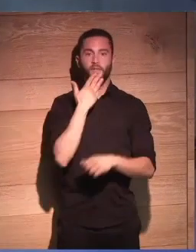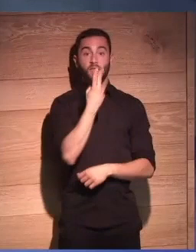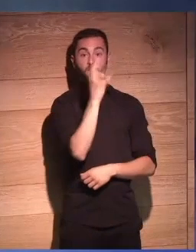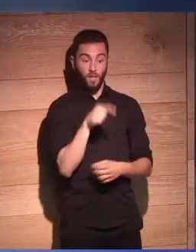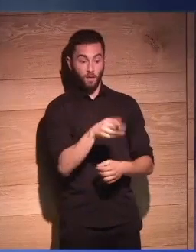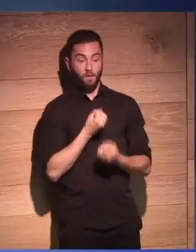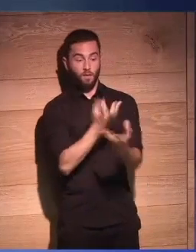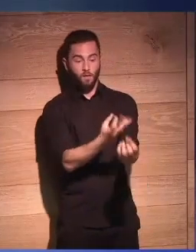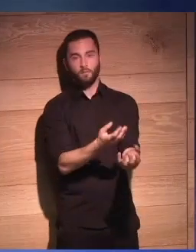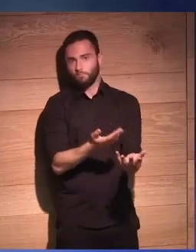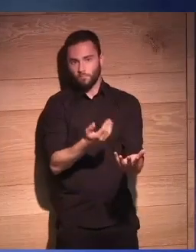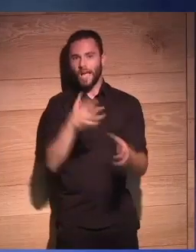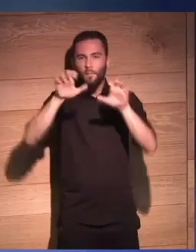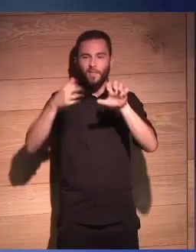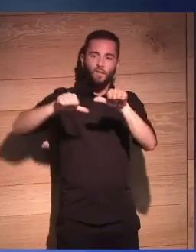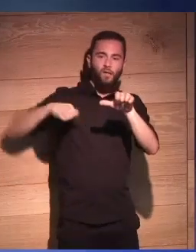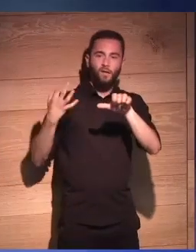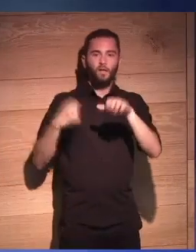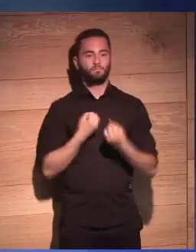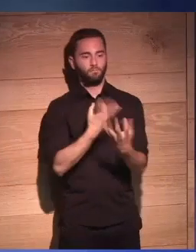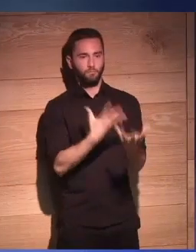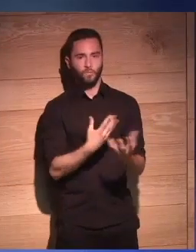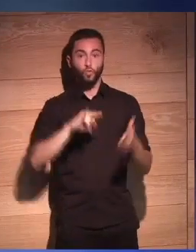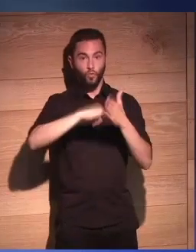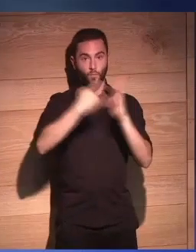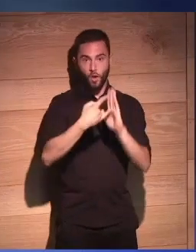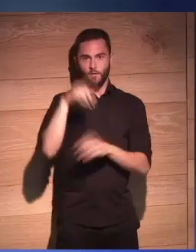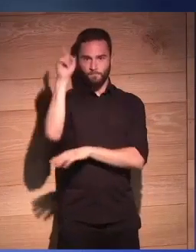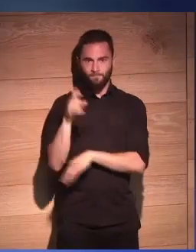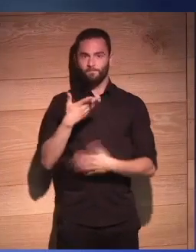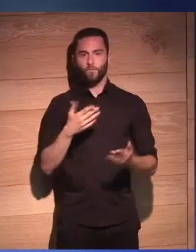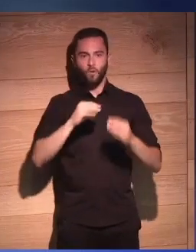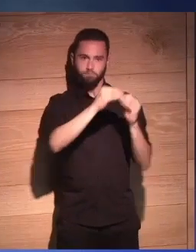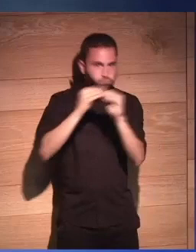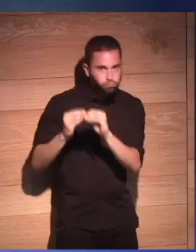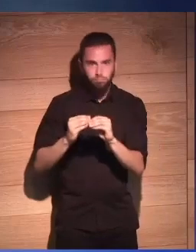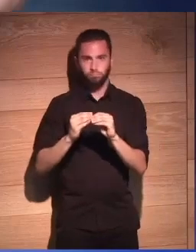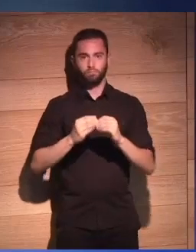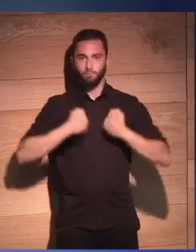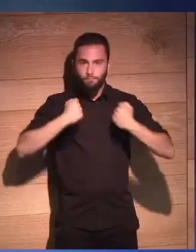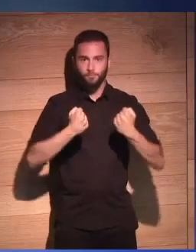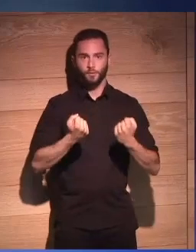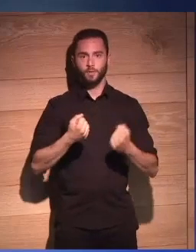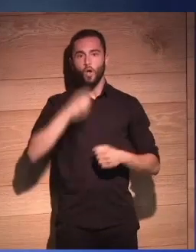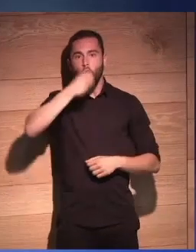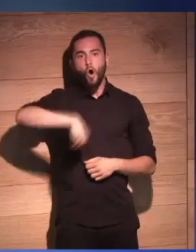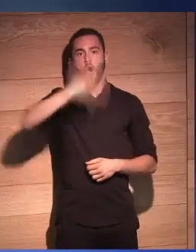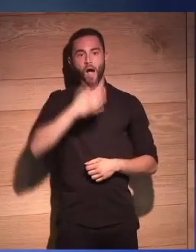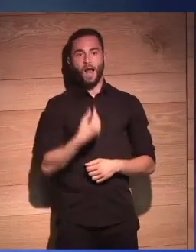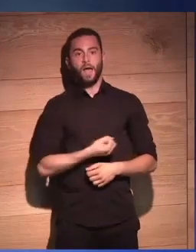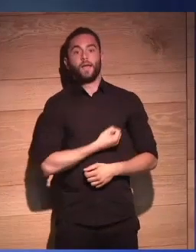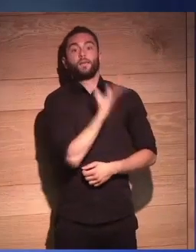Y bueno, es un proyecto muy fijo, muy elaborado, y ojalá podamos canalizar ese espíritu